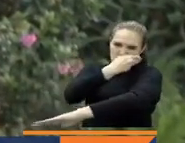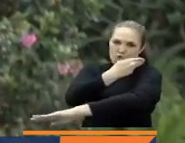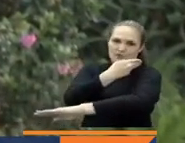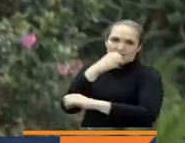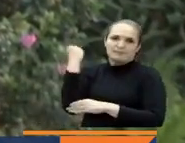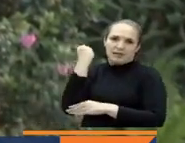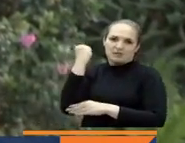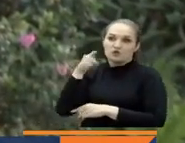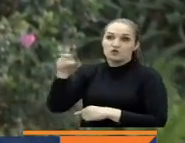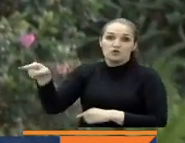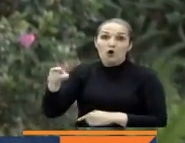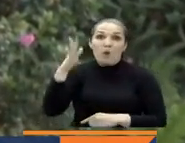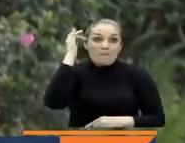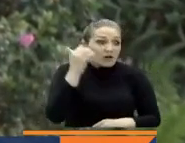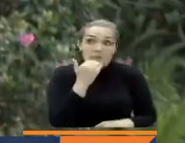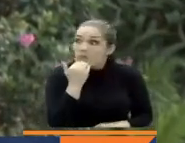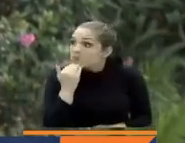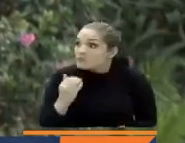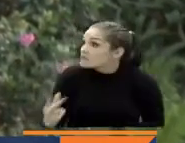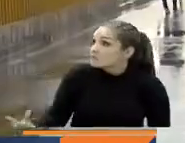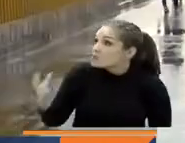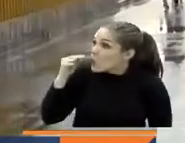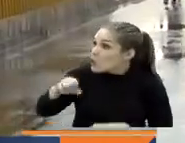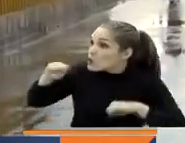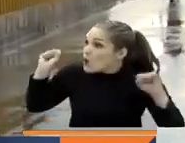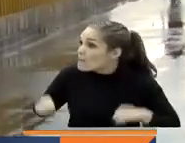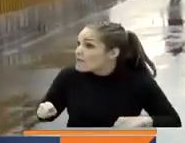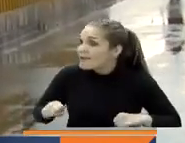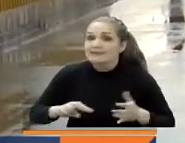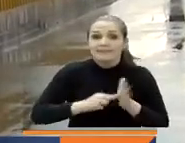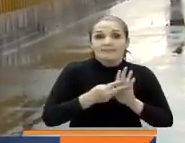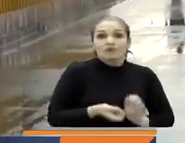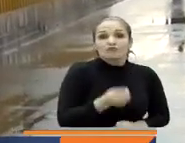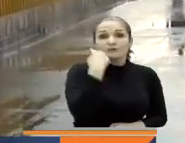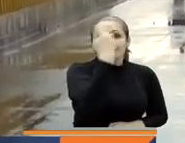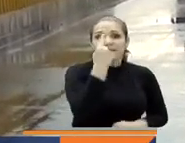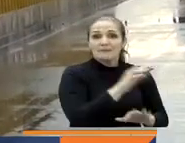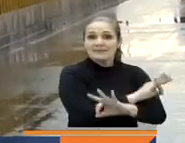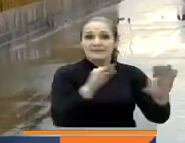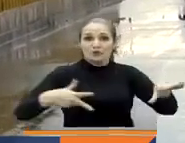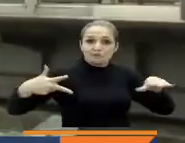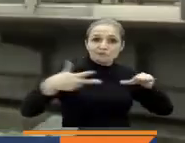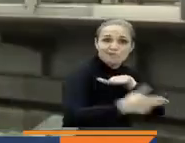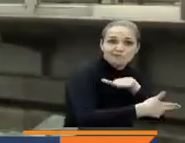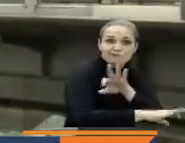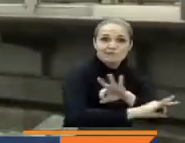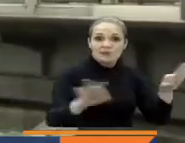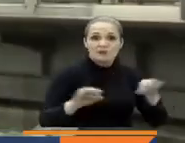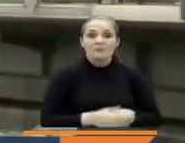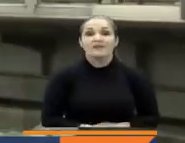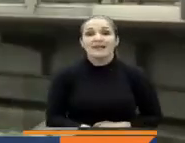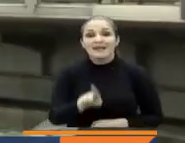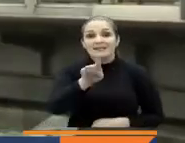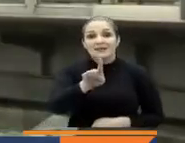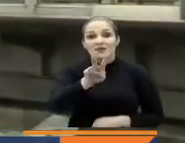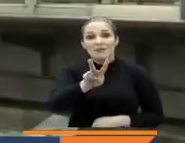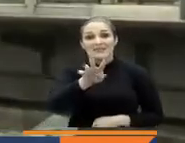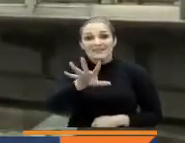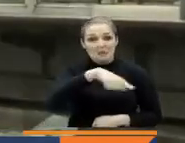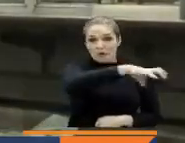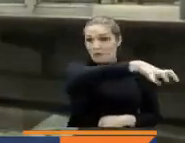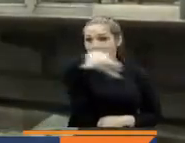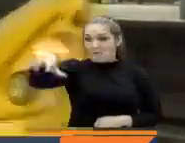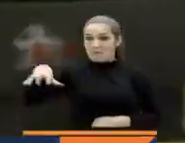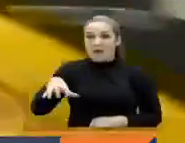operación a finales de agosto, principios de septiembre. Además, Ramírez aseguró que de 125 estaciones, 66 salieron